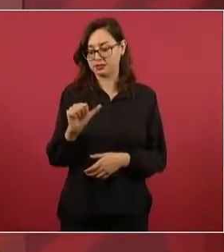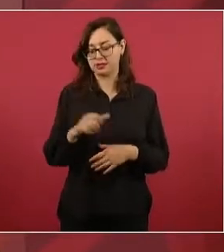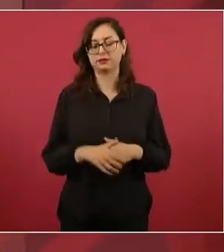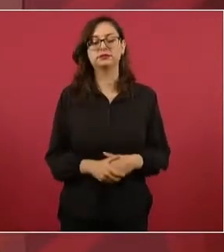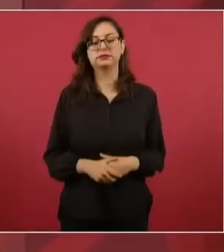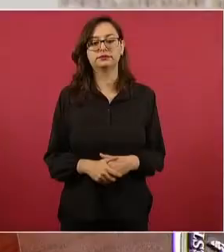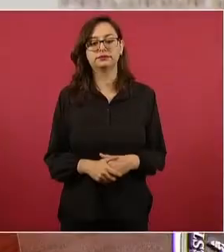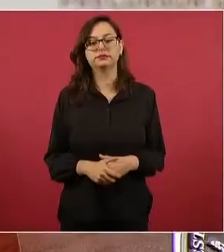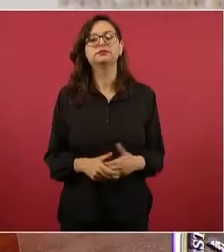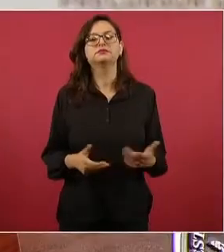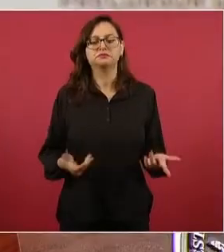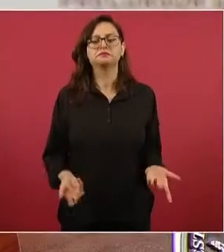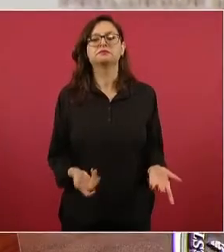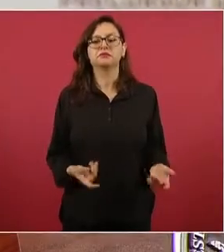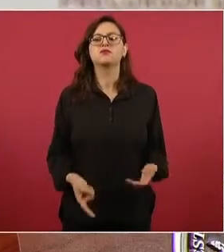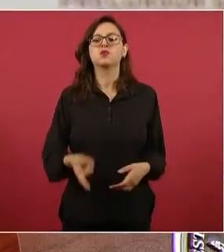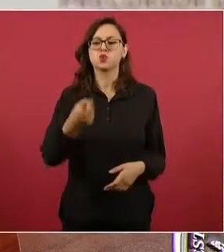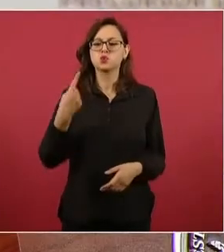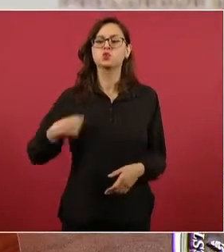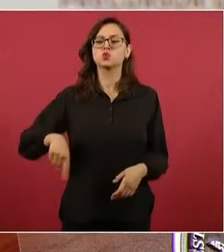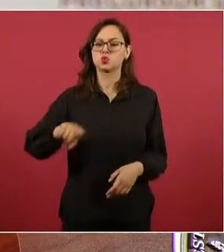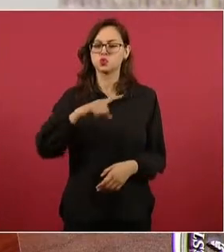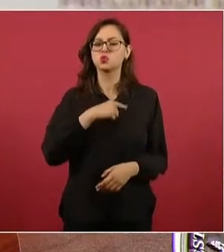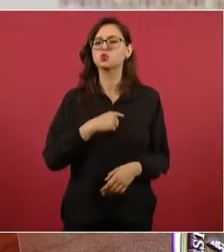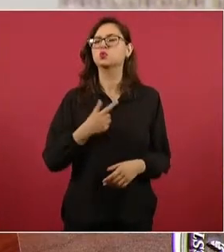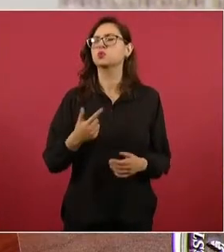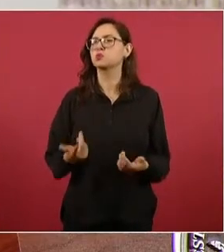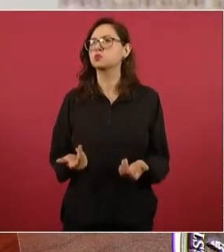relación con los